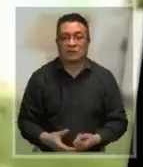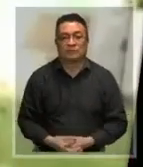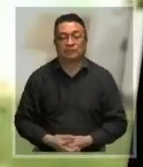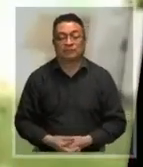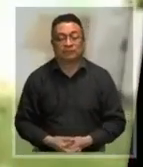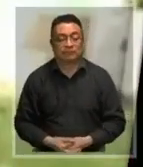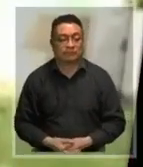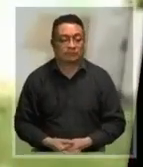tregua